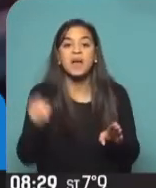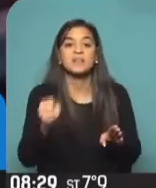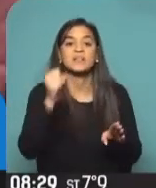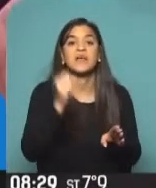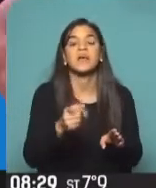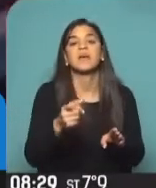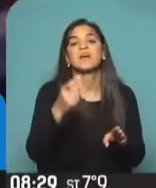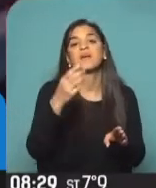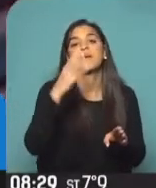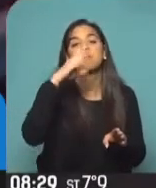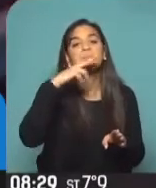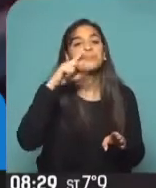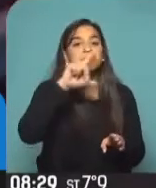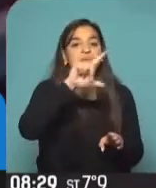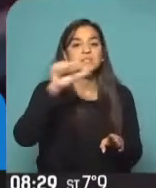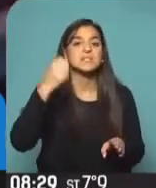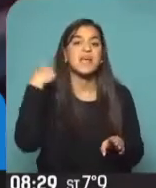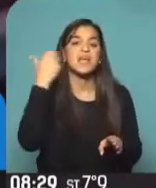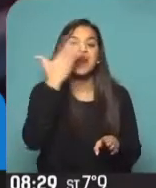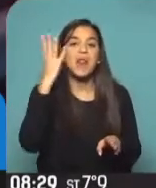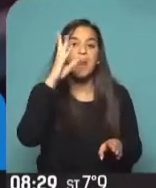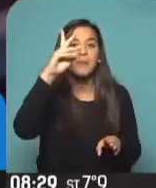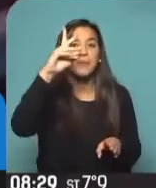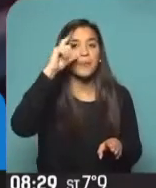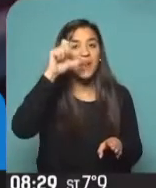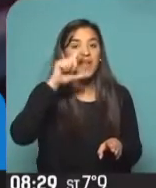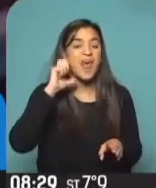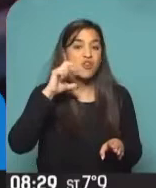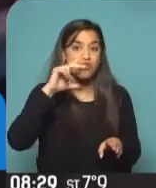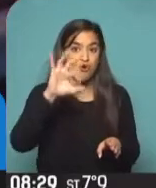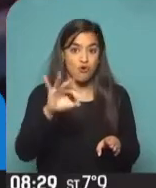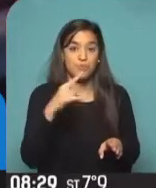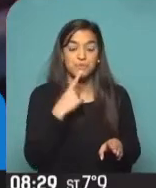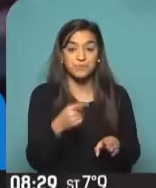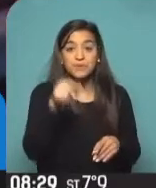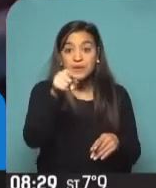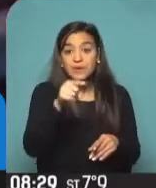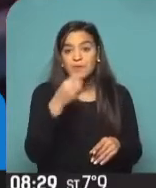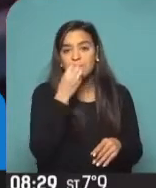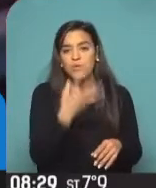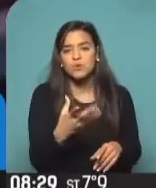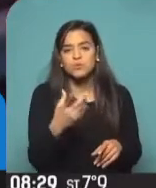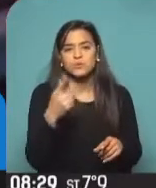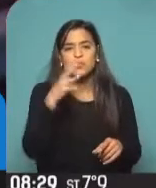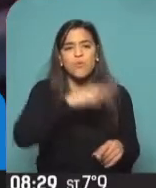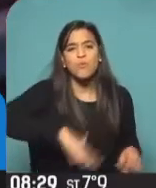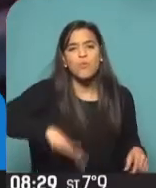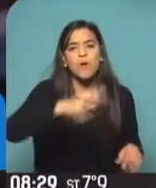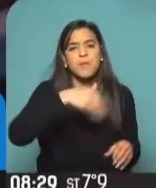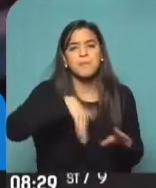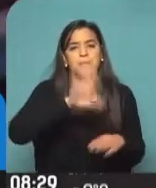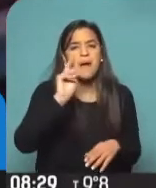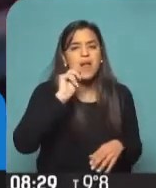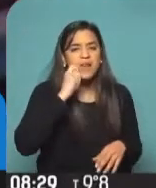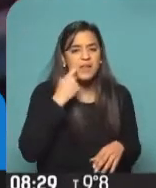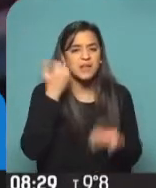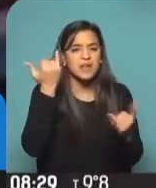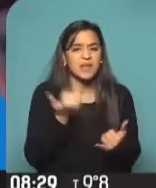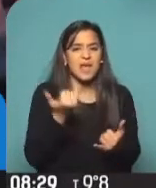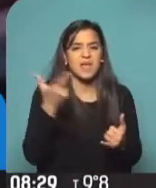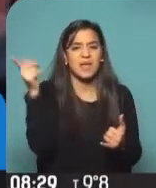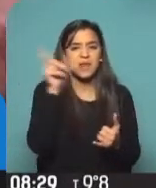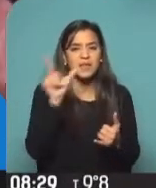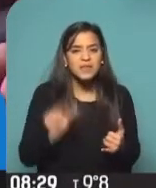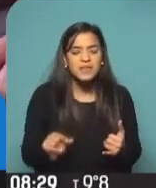lugar hermosísimo o sea toma en cuenta que esto recorre los lugares más lindos que tiene la república argentina